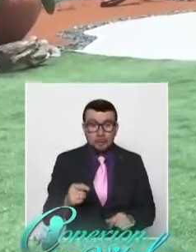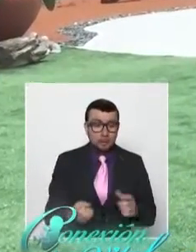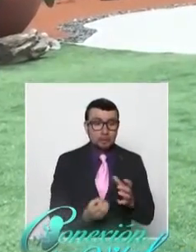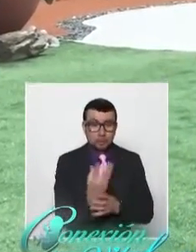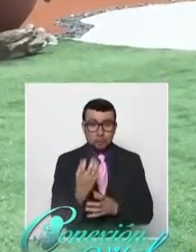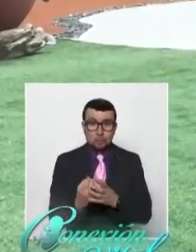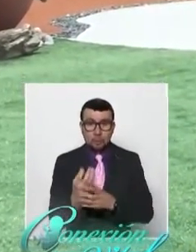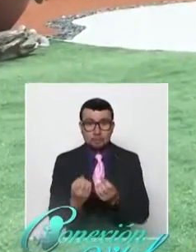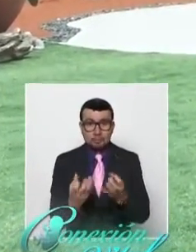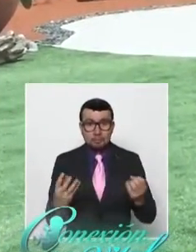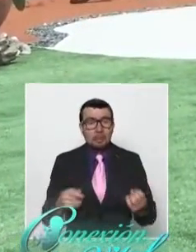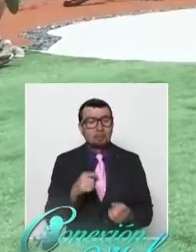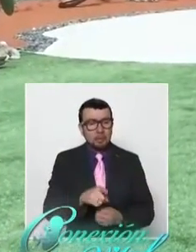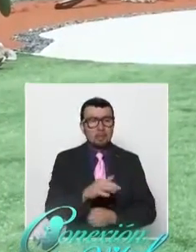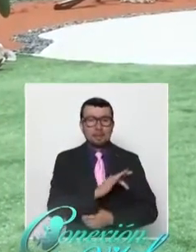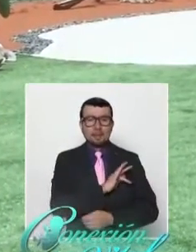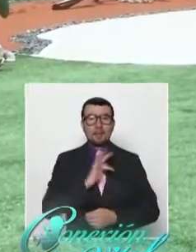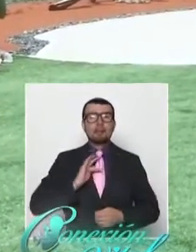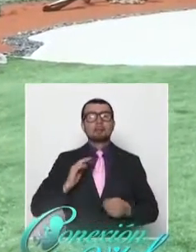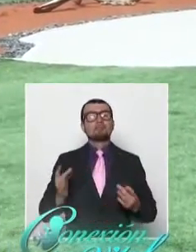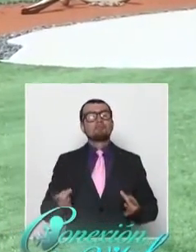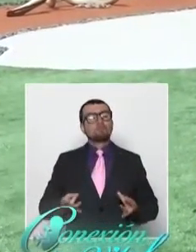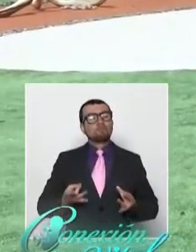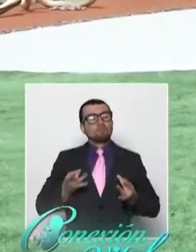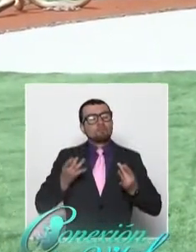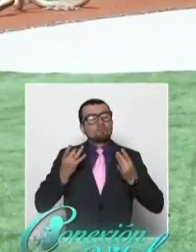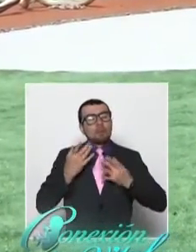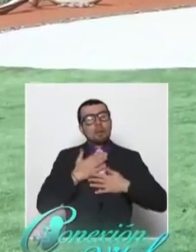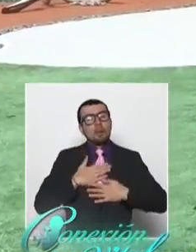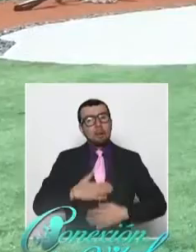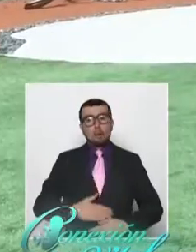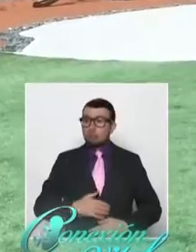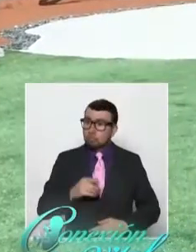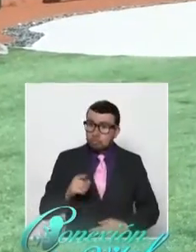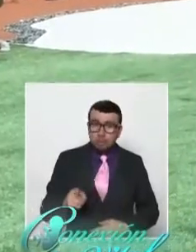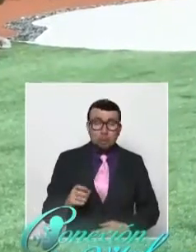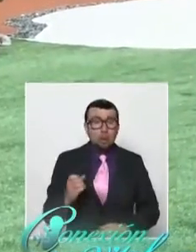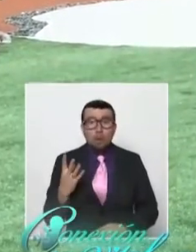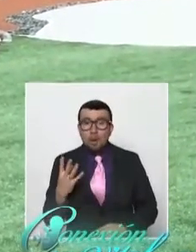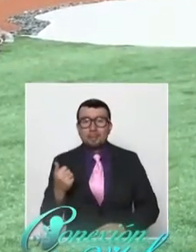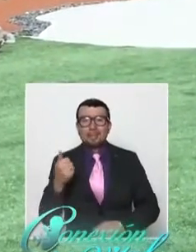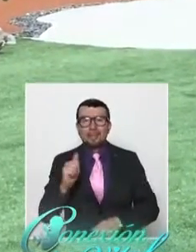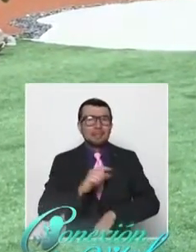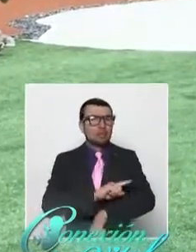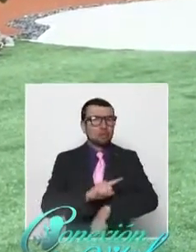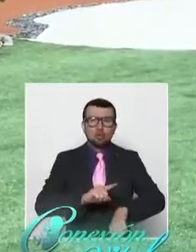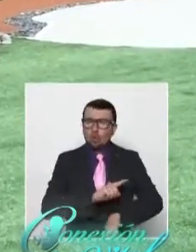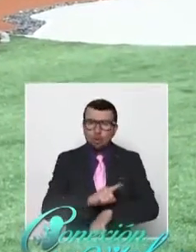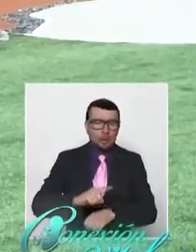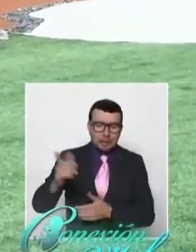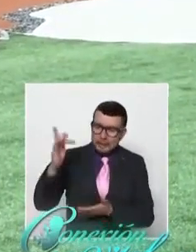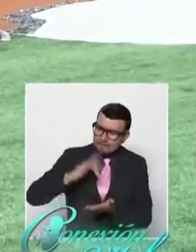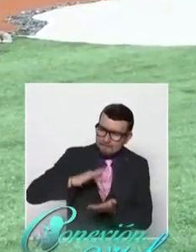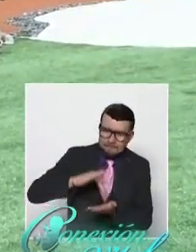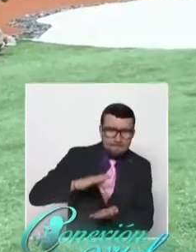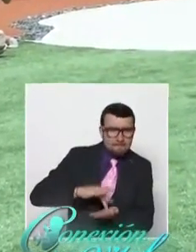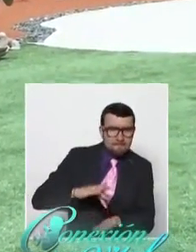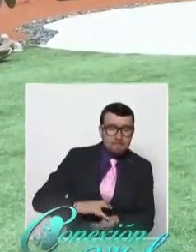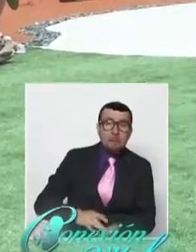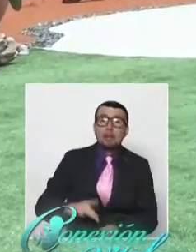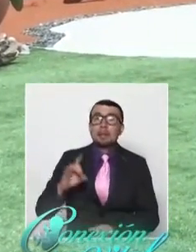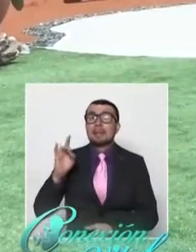de relajación y la consulta como tal dura 10 horas. Son evaluados por